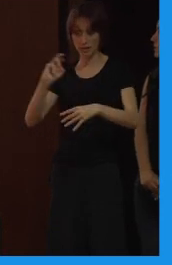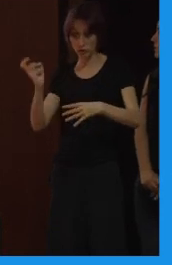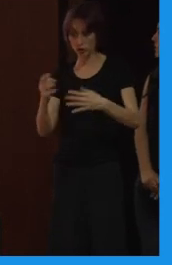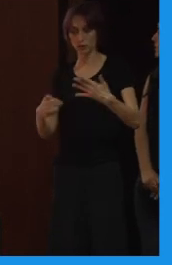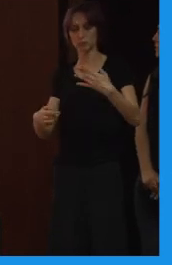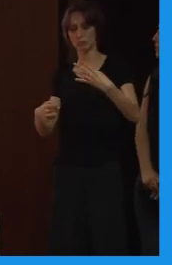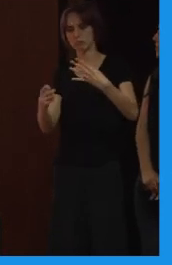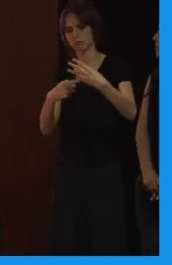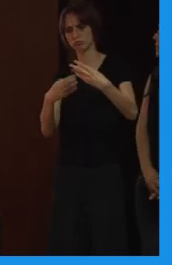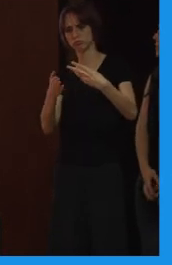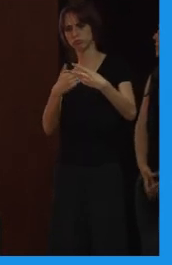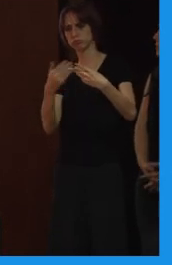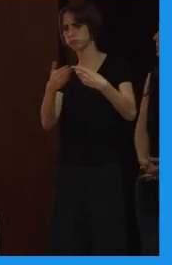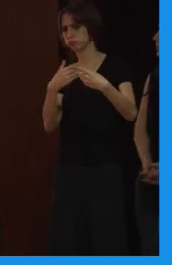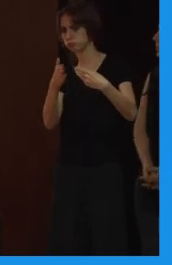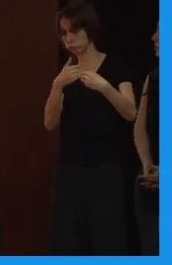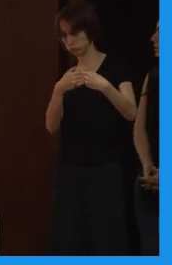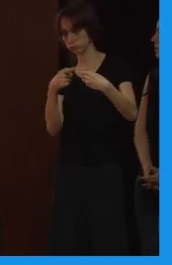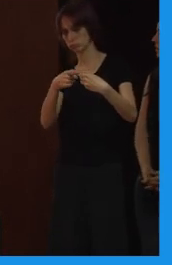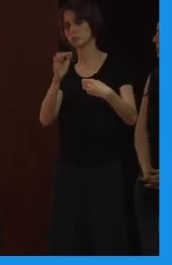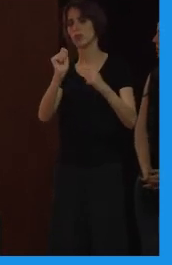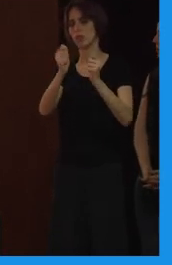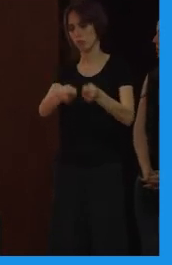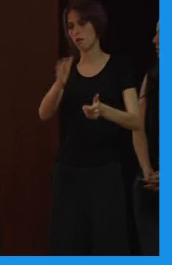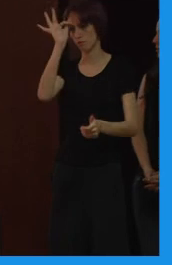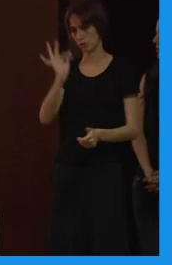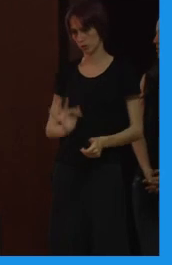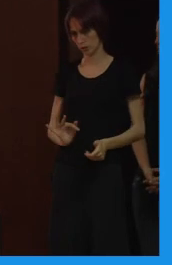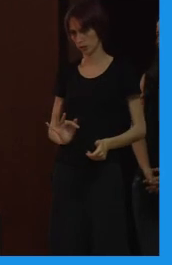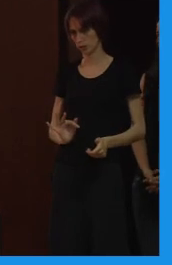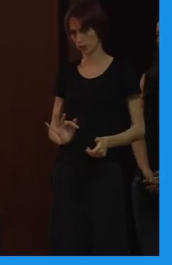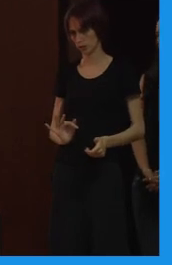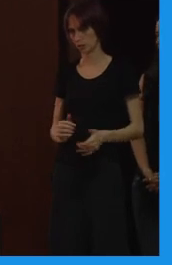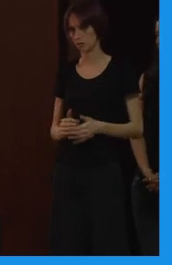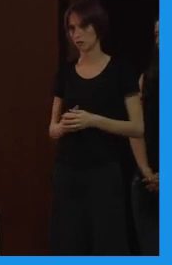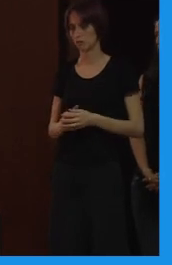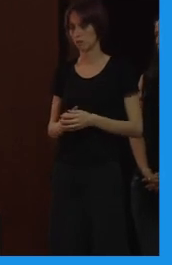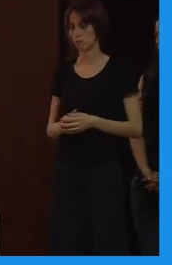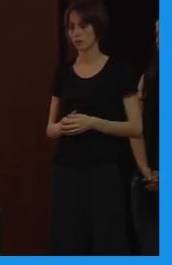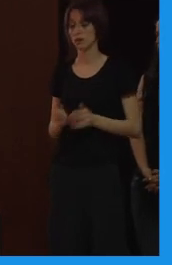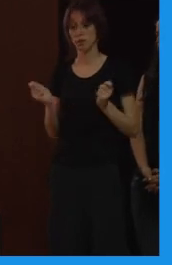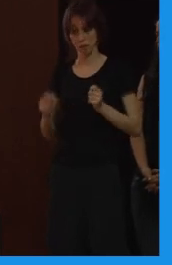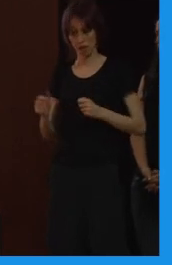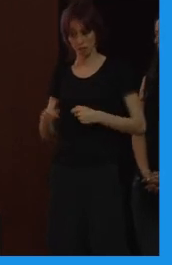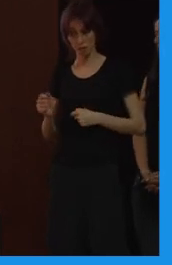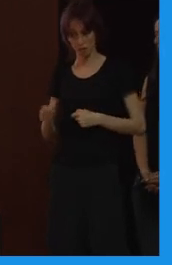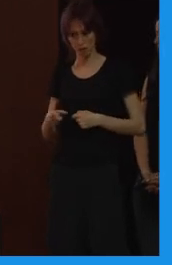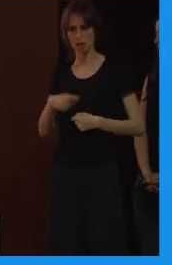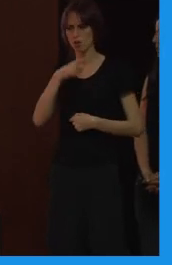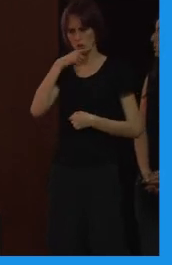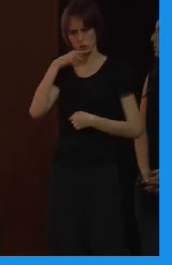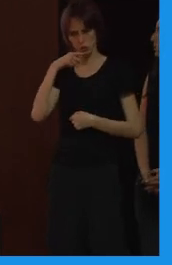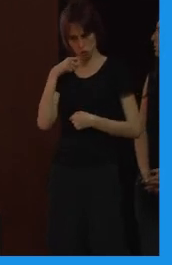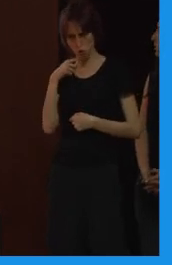verdad que lo caracteriza el dolor, y es raro que las enfermedades de endocrino cursen con dolor. Pero es verdad que todas las enfermedades de endocrino